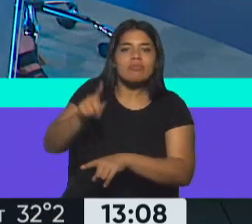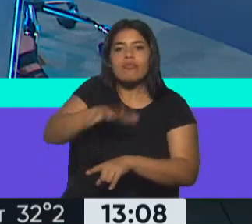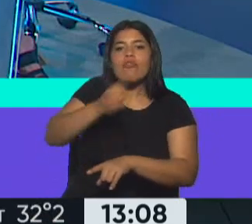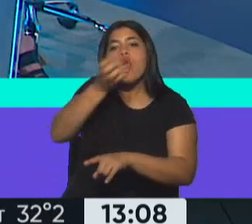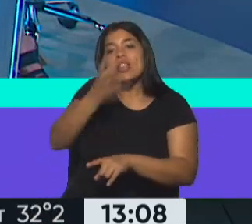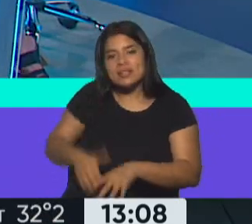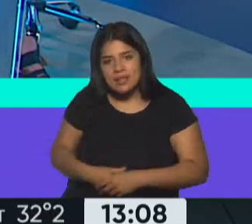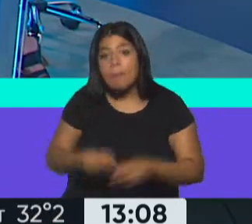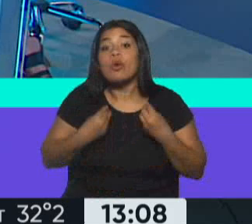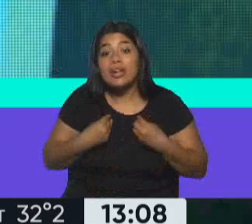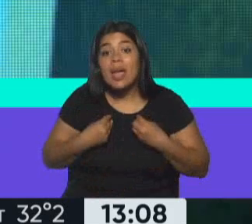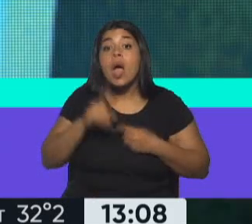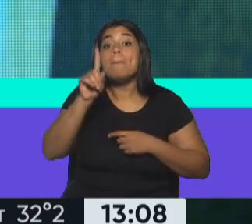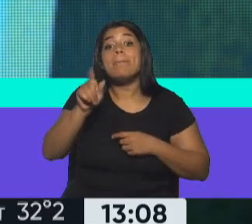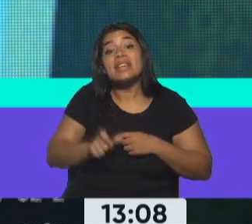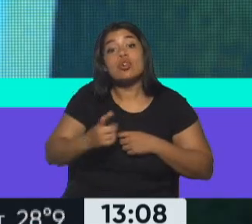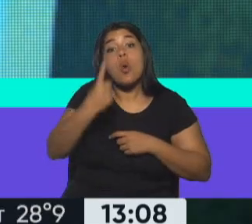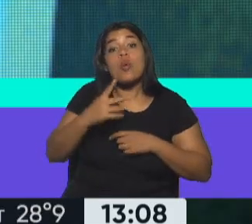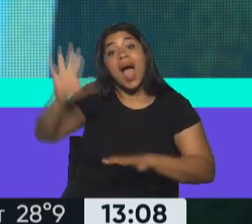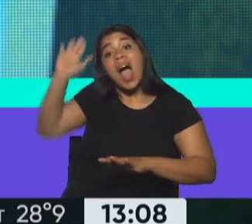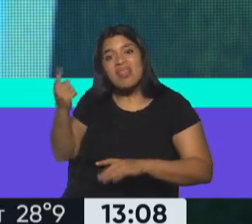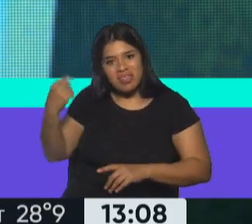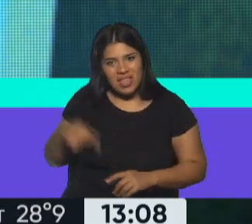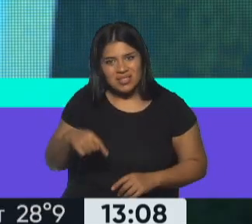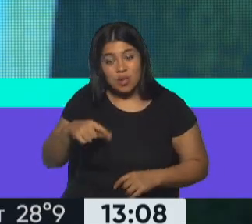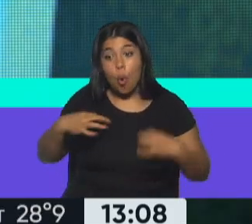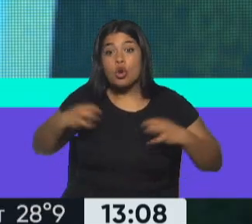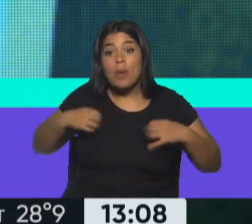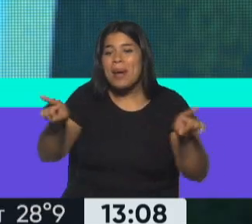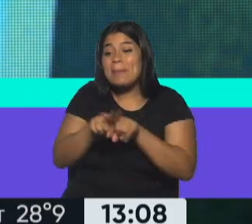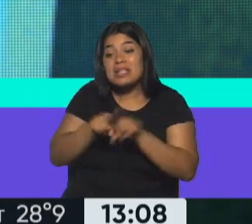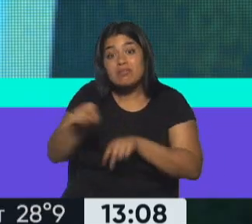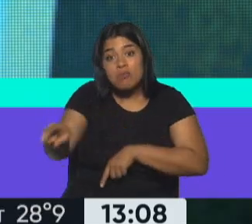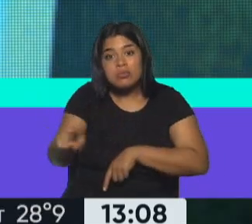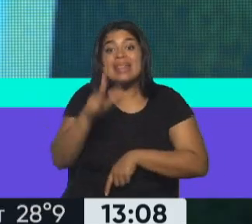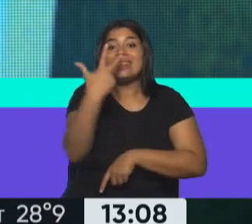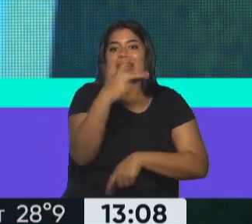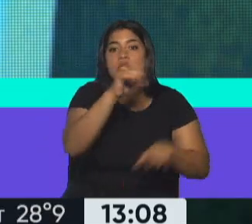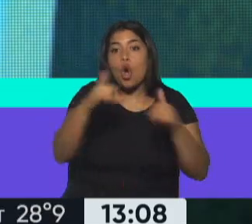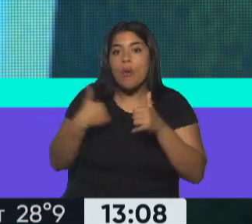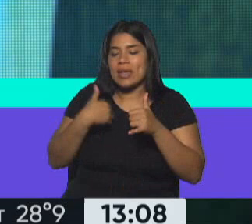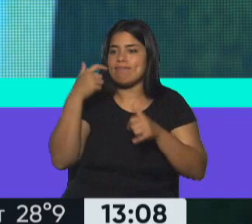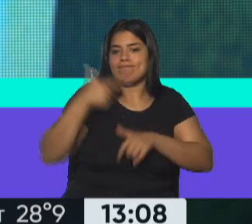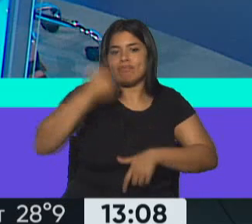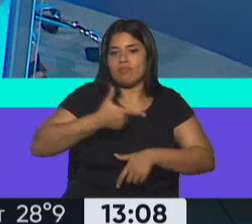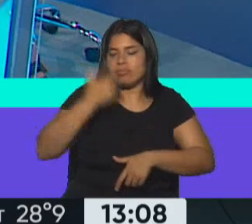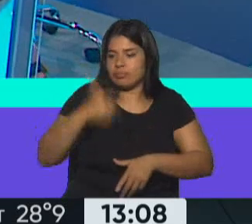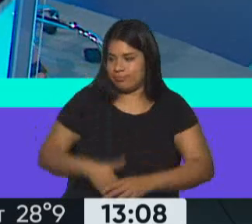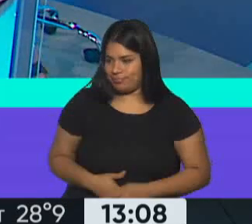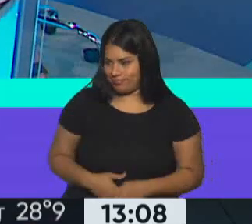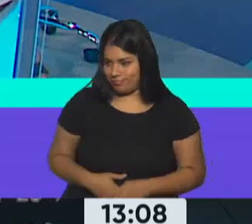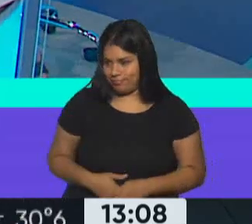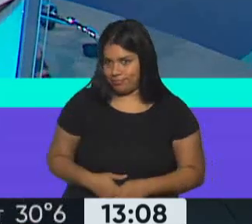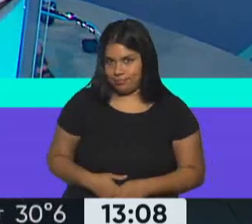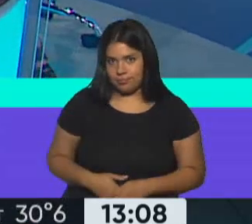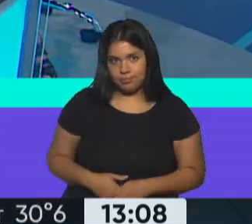con uniforme como el suyo mató a tres pibes que eran inocentes entonces allí arrancó sin